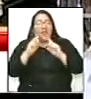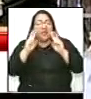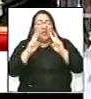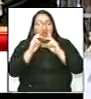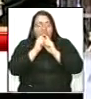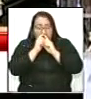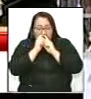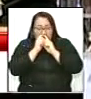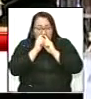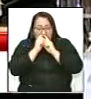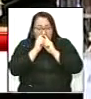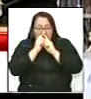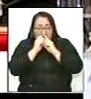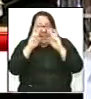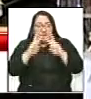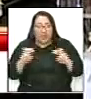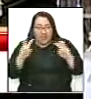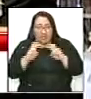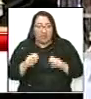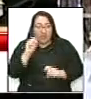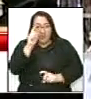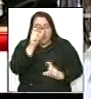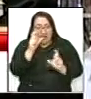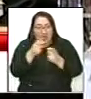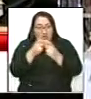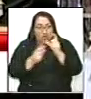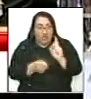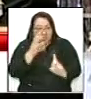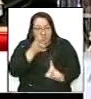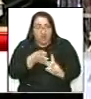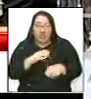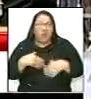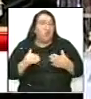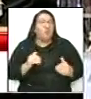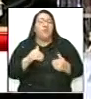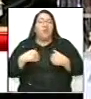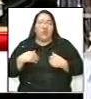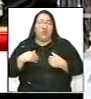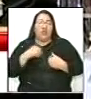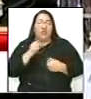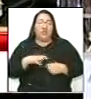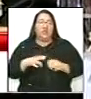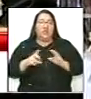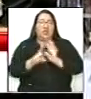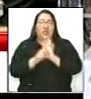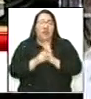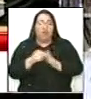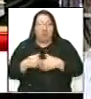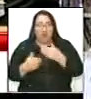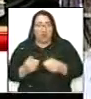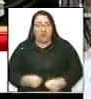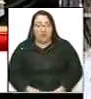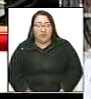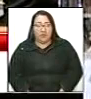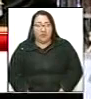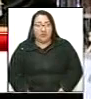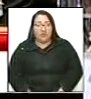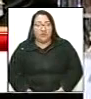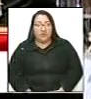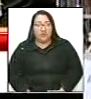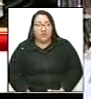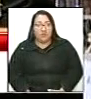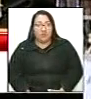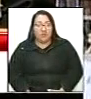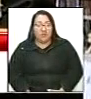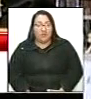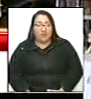parlamentario, porque va a tener que limitarlo a lo que se plantea acá como procedente. Desde ese punto de vista,